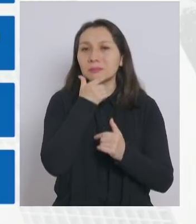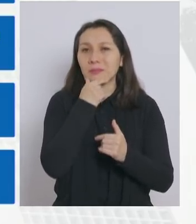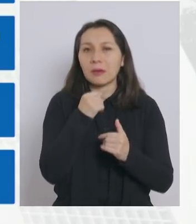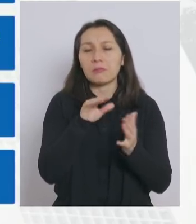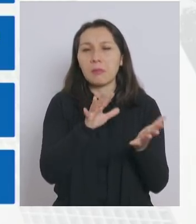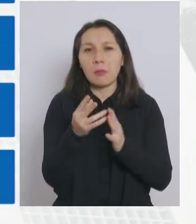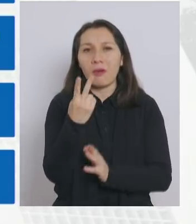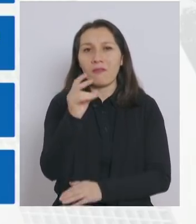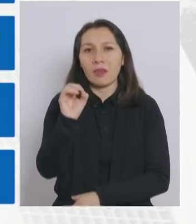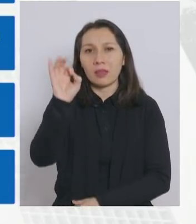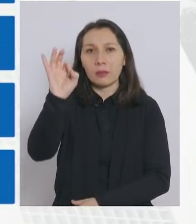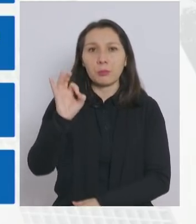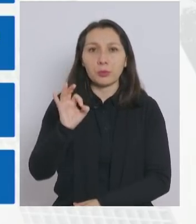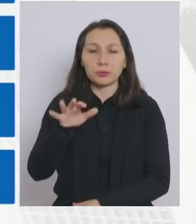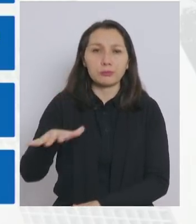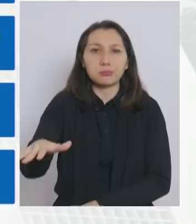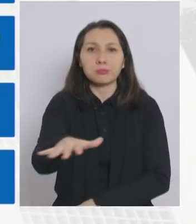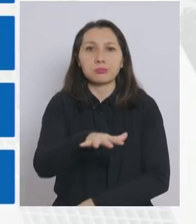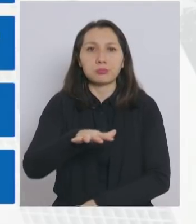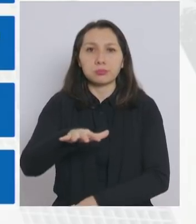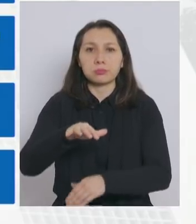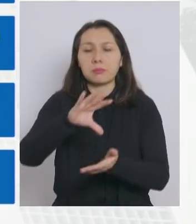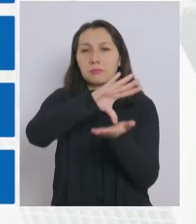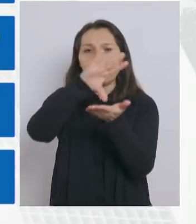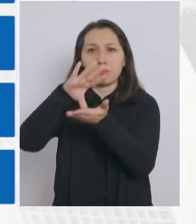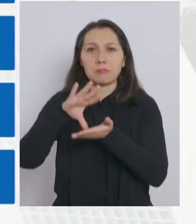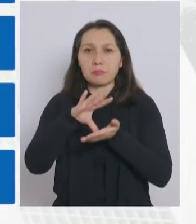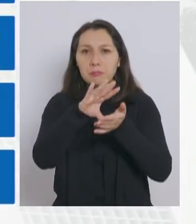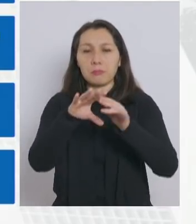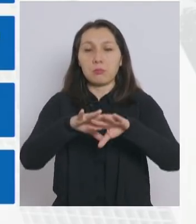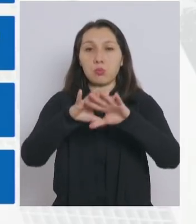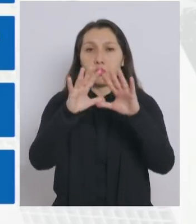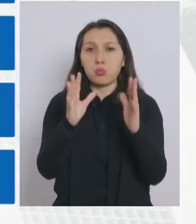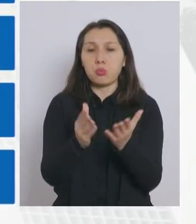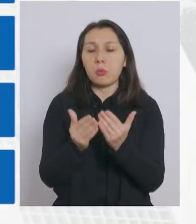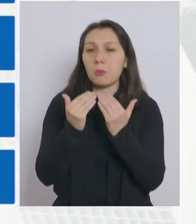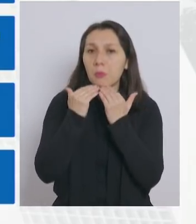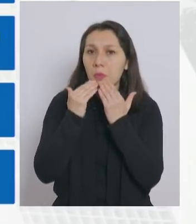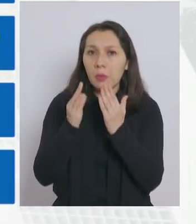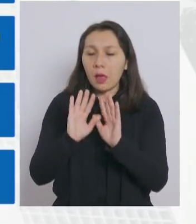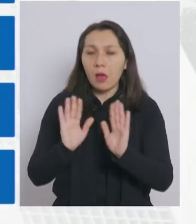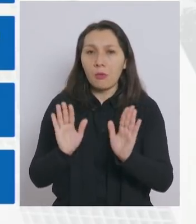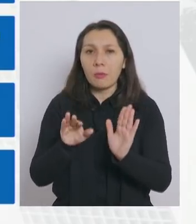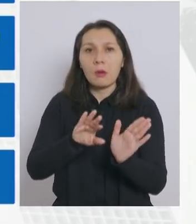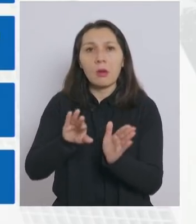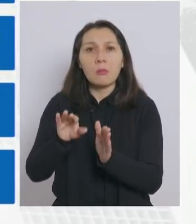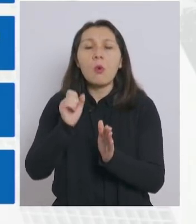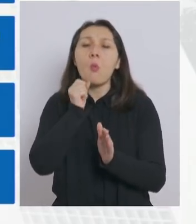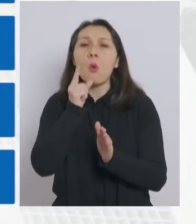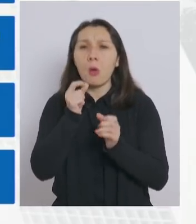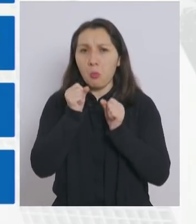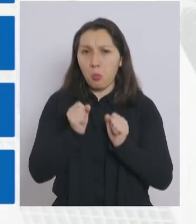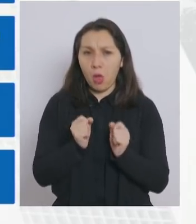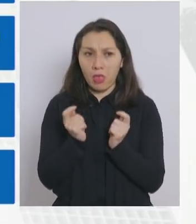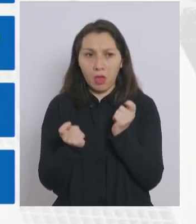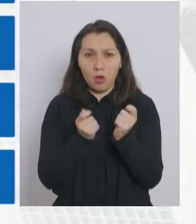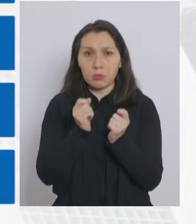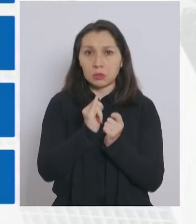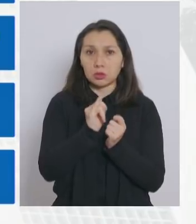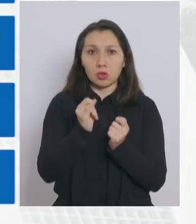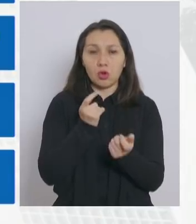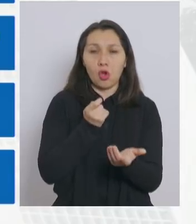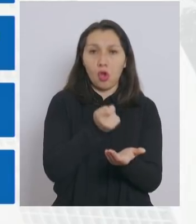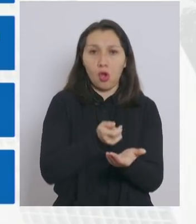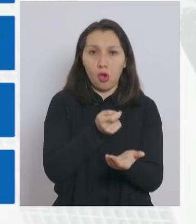el 20% de la población de todos los países del mundo, independientemente de su capacidad económica para adquirir